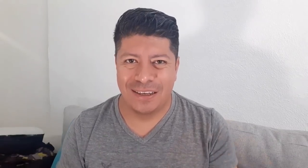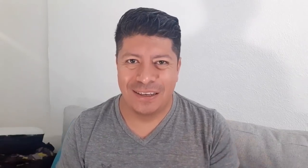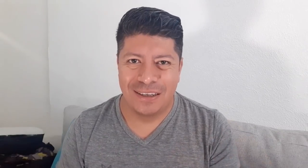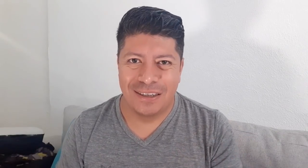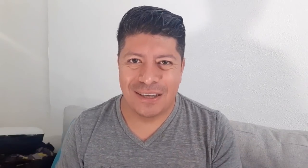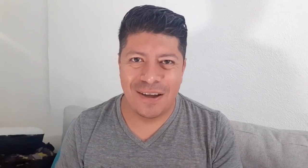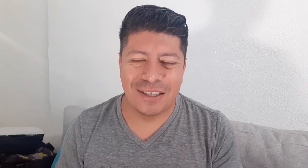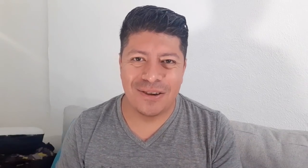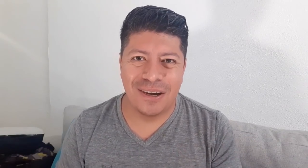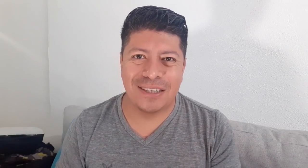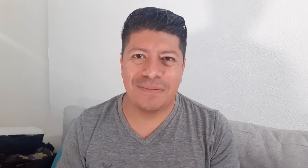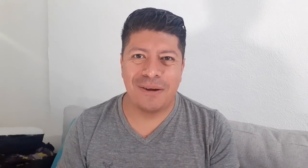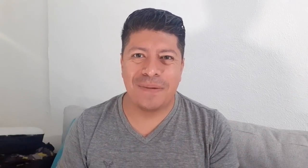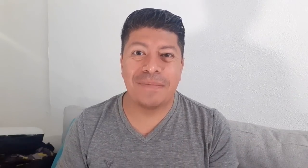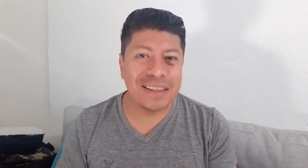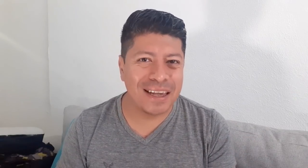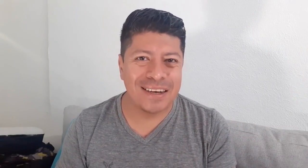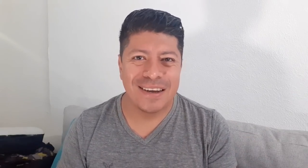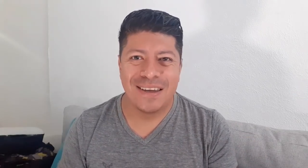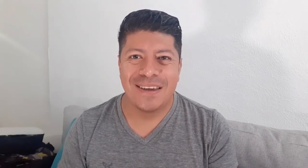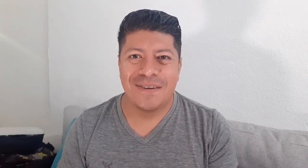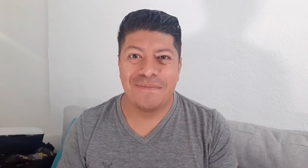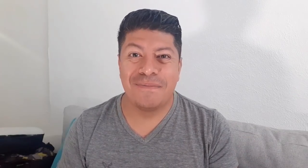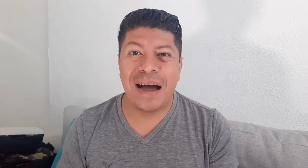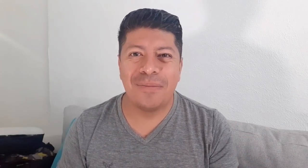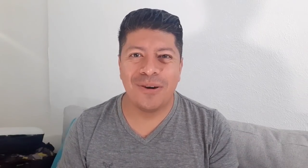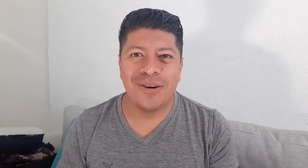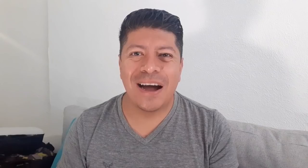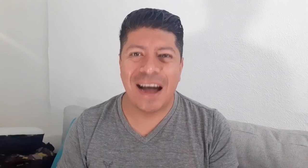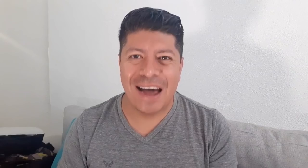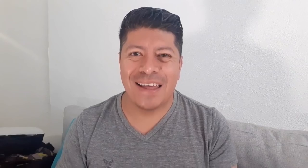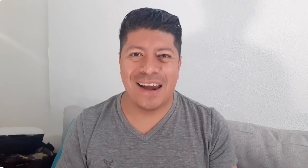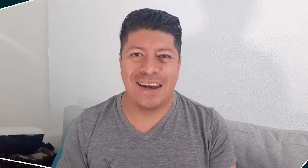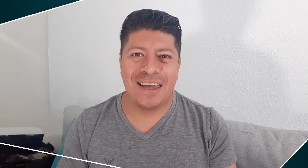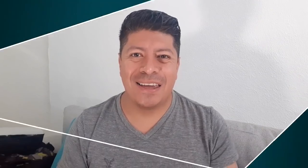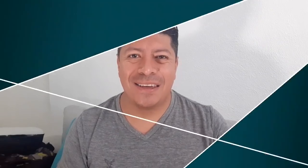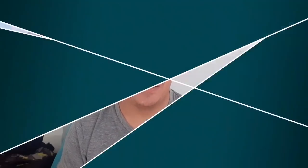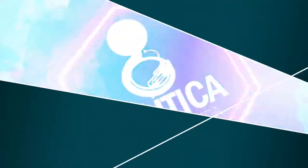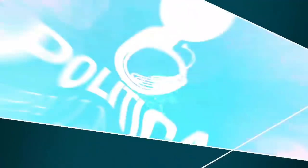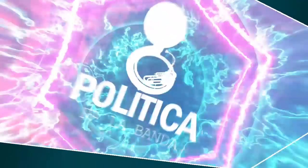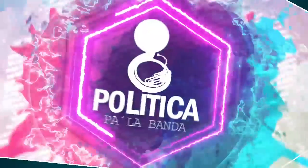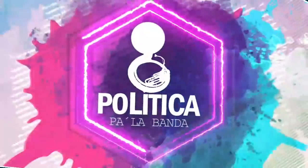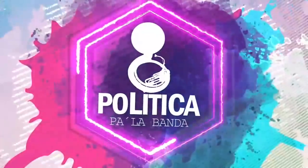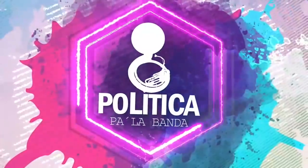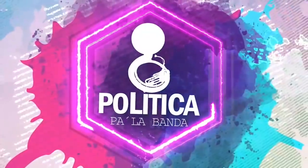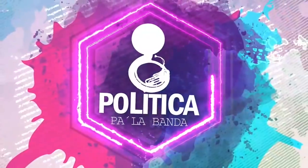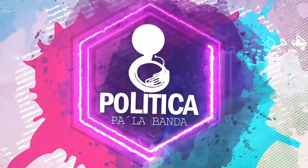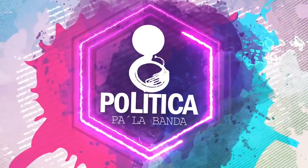relucir. Señoras y señores, si me lo permiten, vamos a darle.